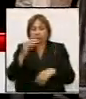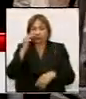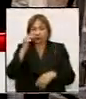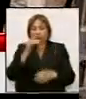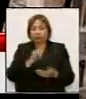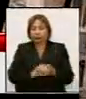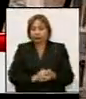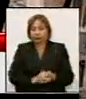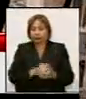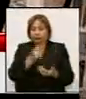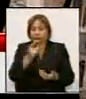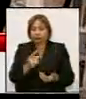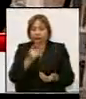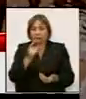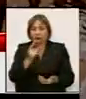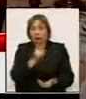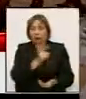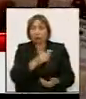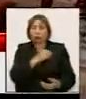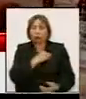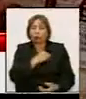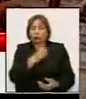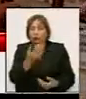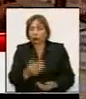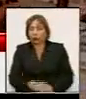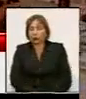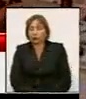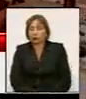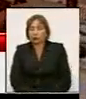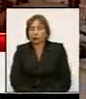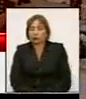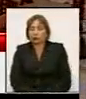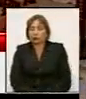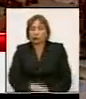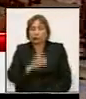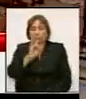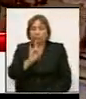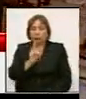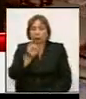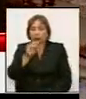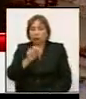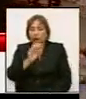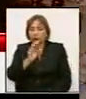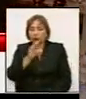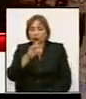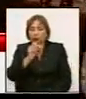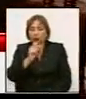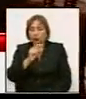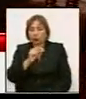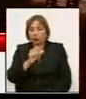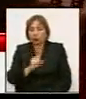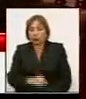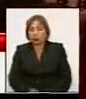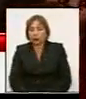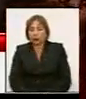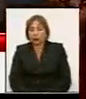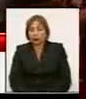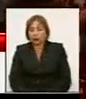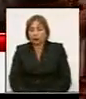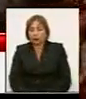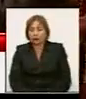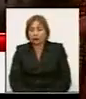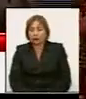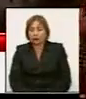supuesto, cada una de las virtudes de don Juan Inchausti Vargas,